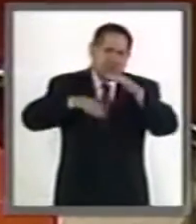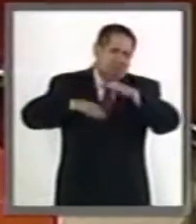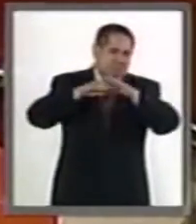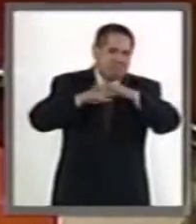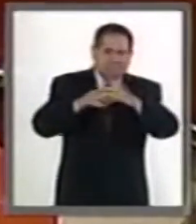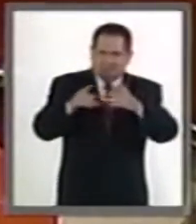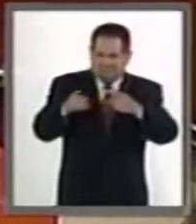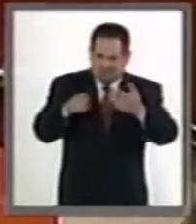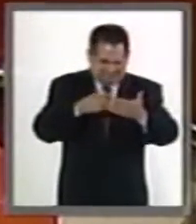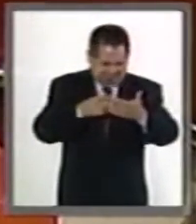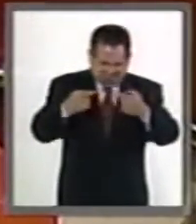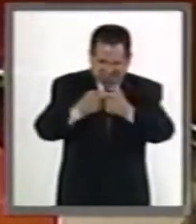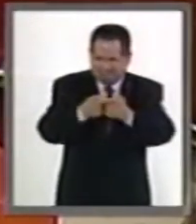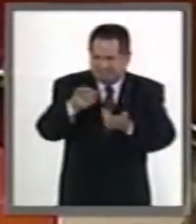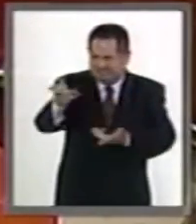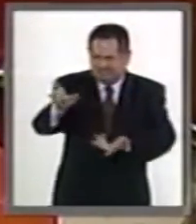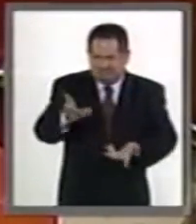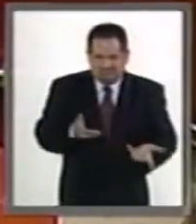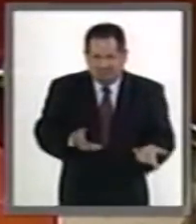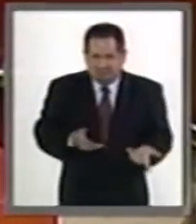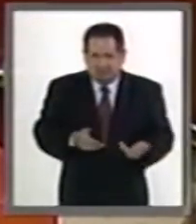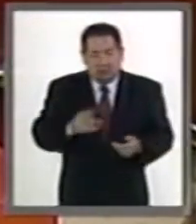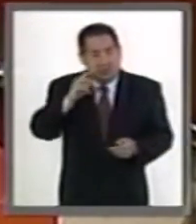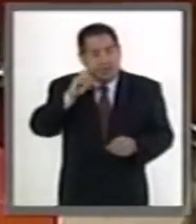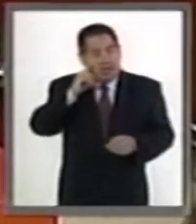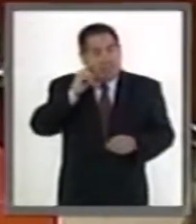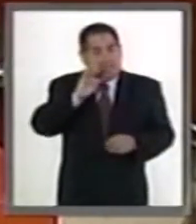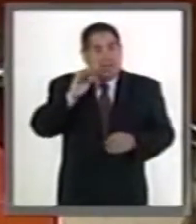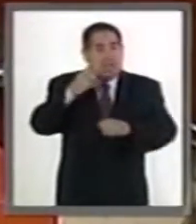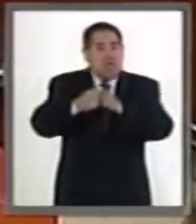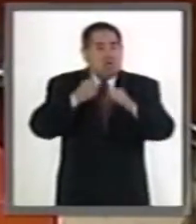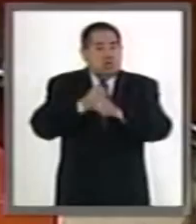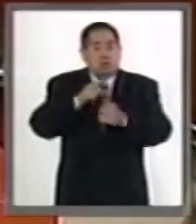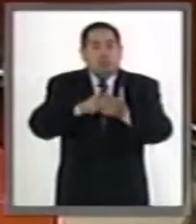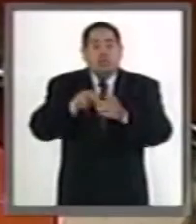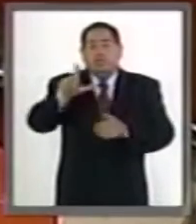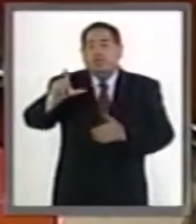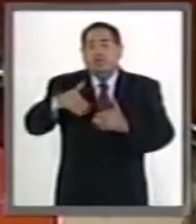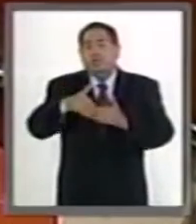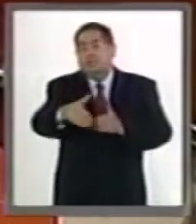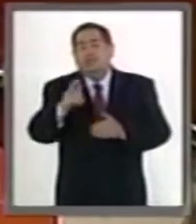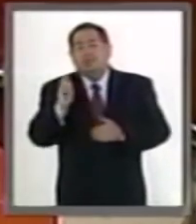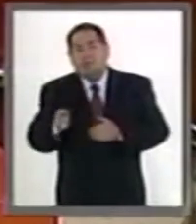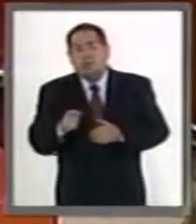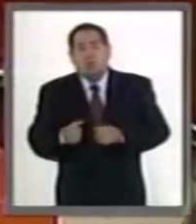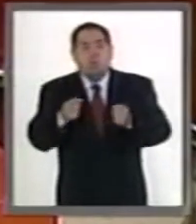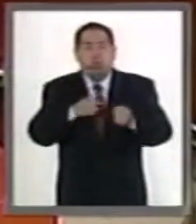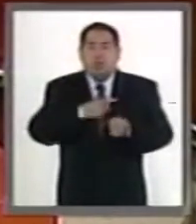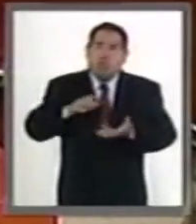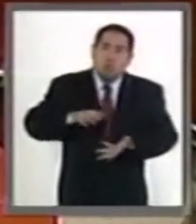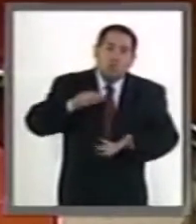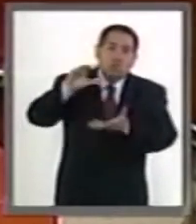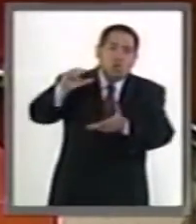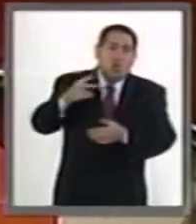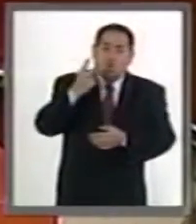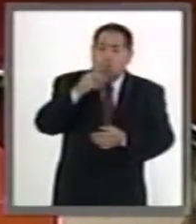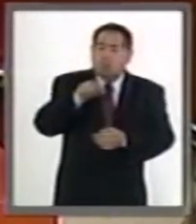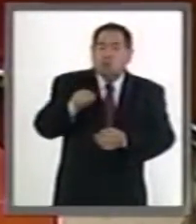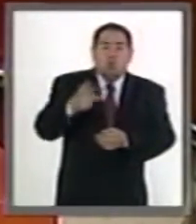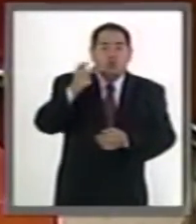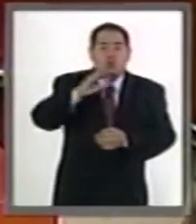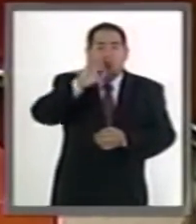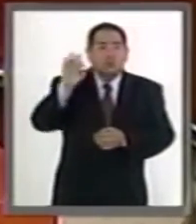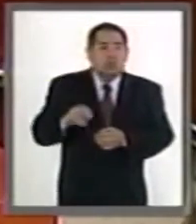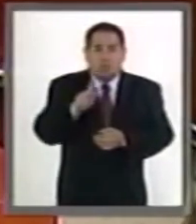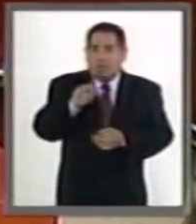mismas no cuadran. Ejemplo de ello es que en la estimación para el año 2017, el costo de la deuda alcanzará el 2.8%